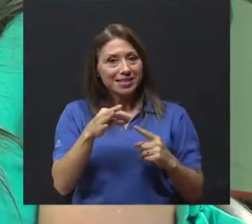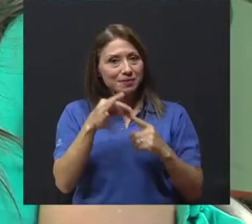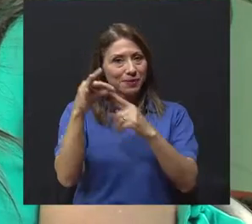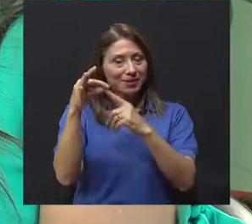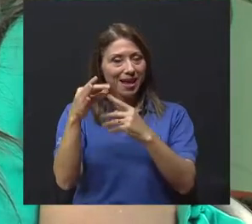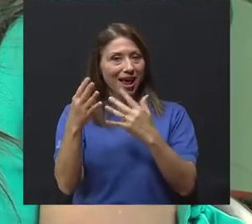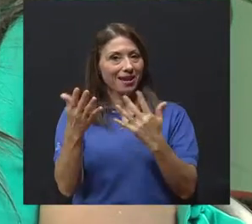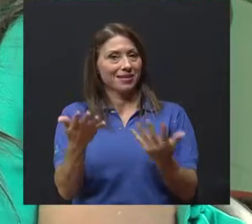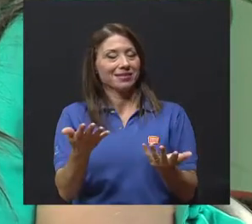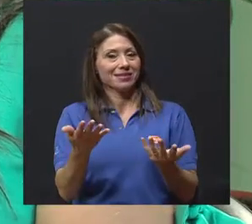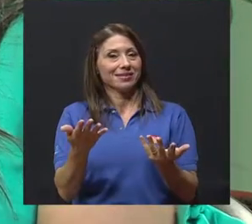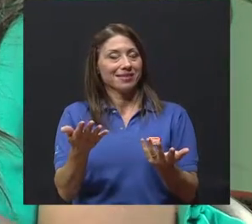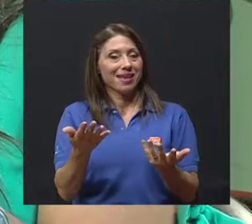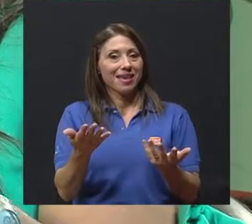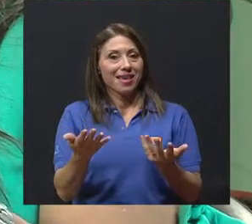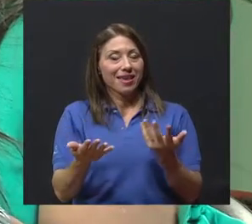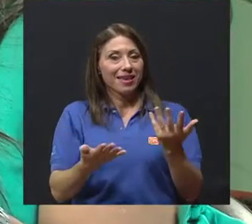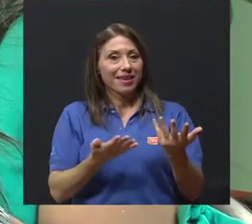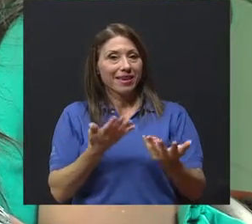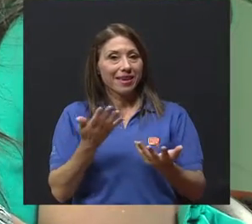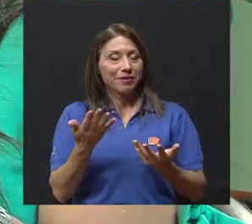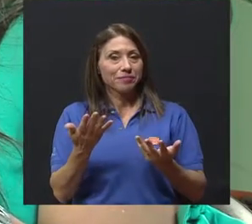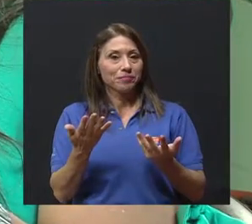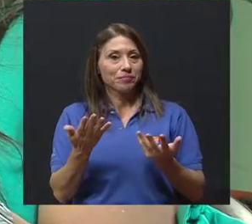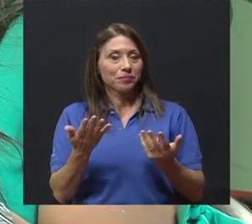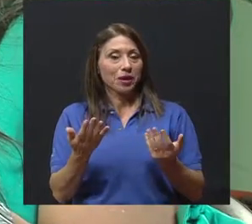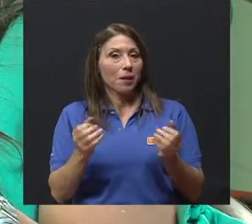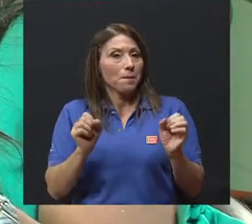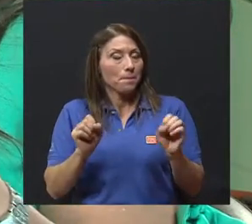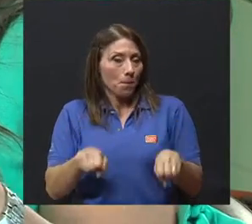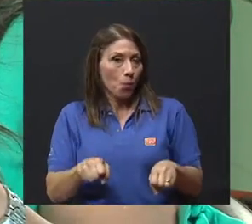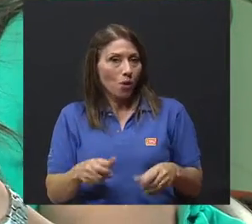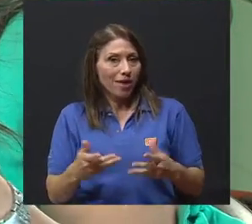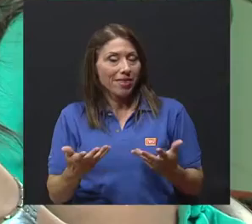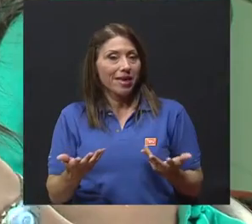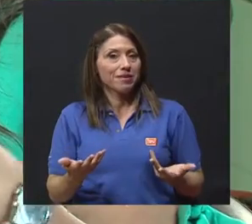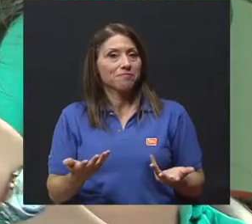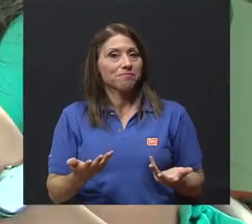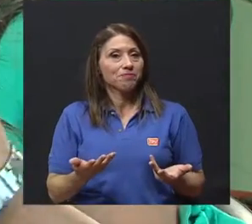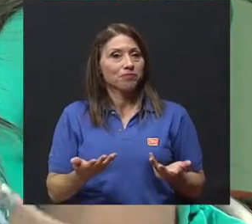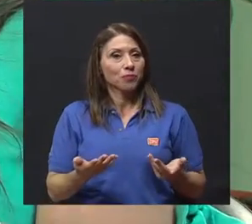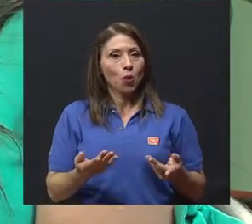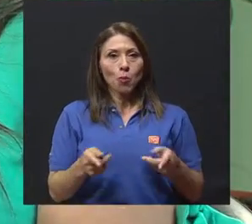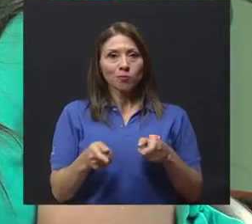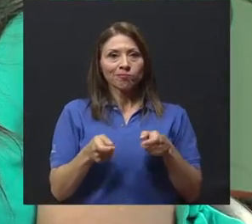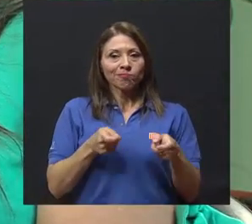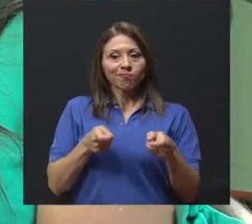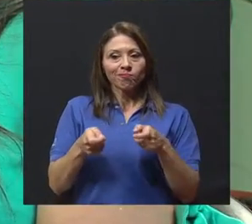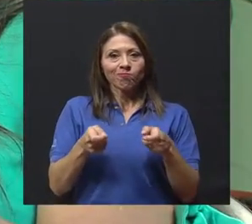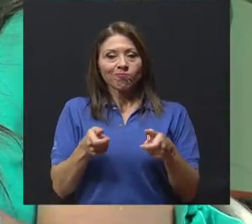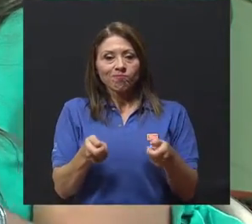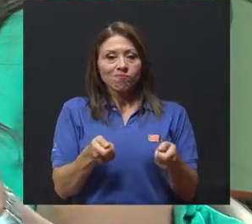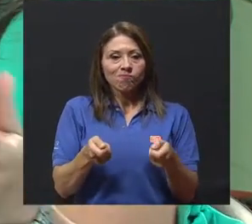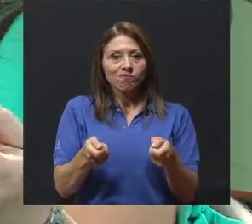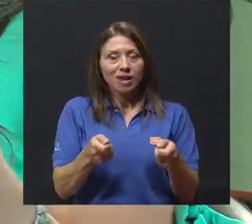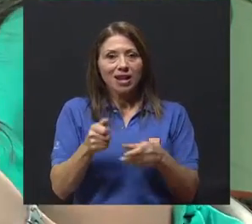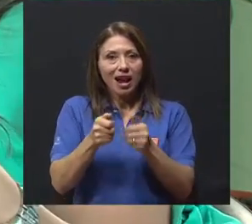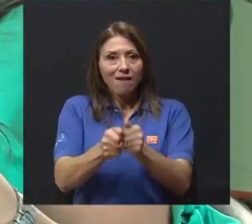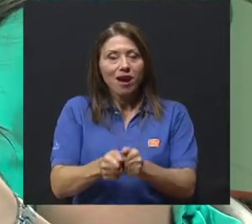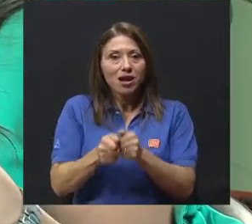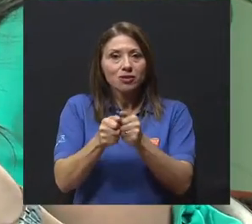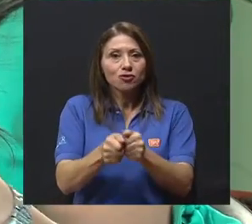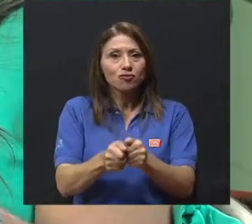este que puede llegar a manejar el caballo que en su familia